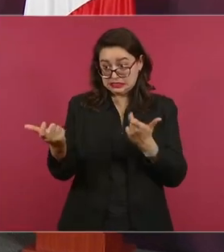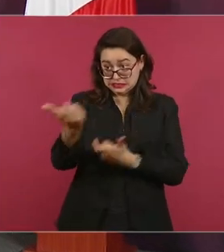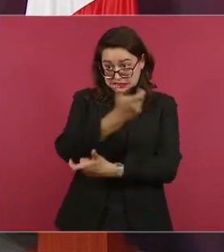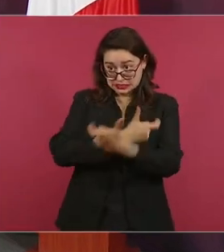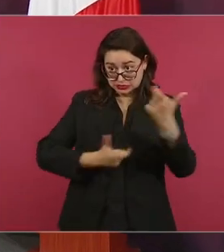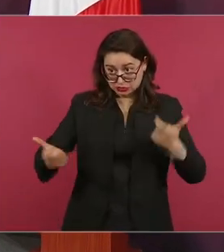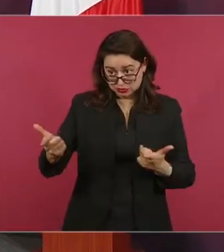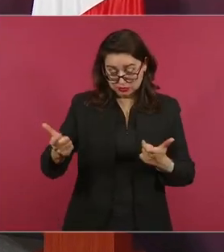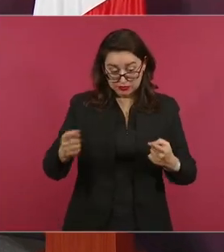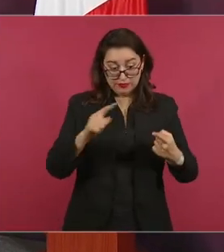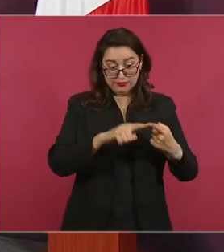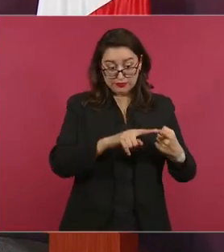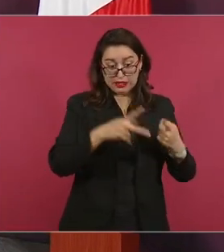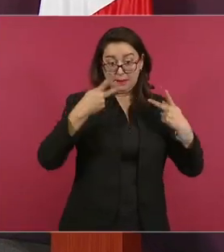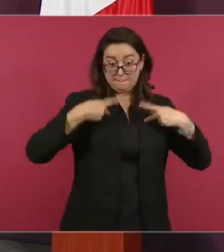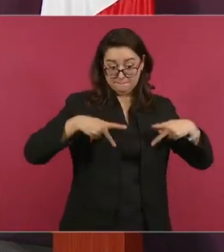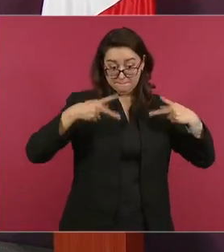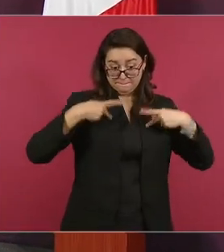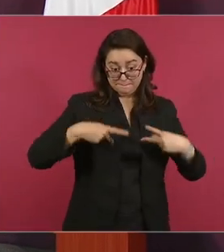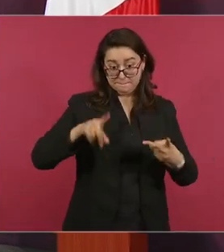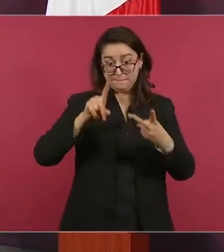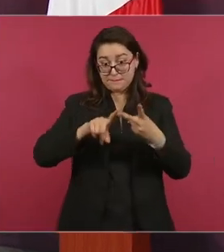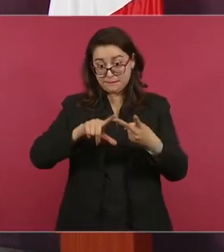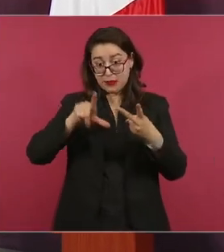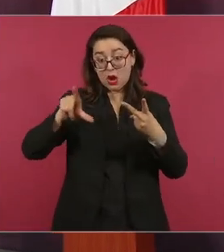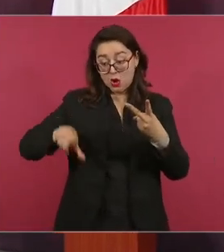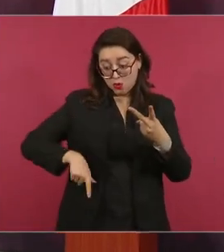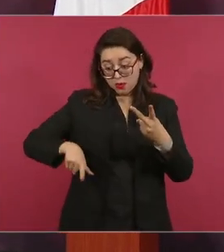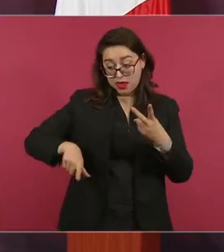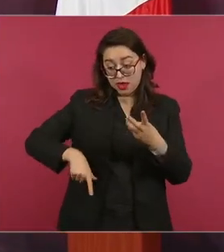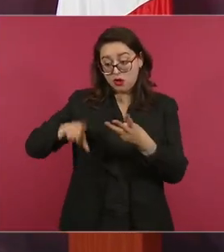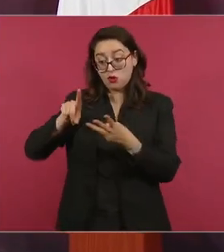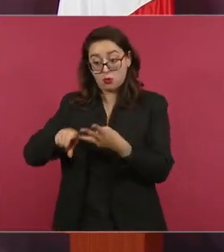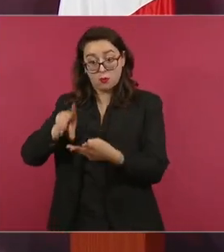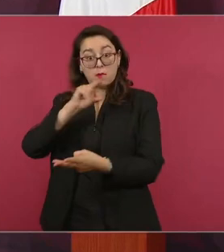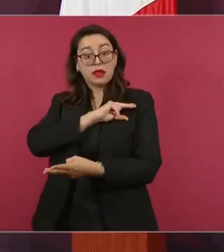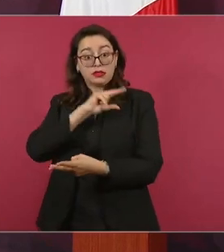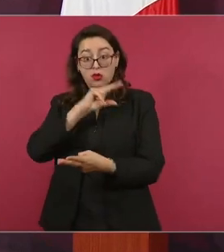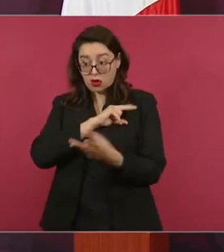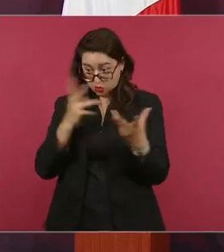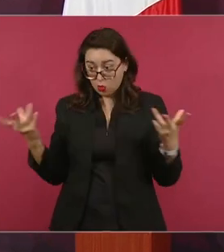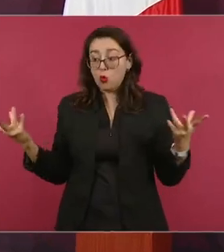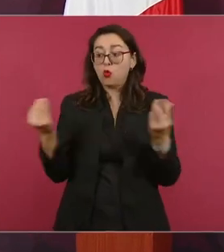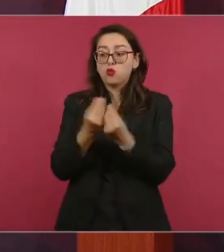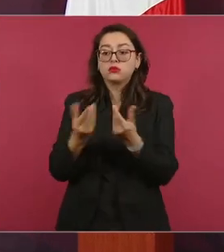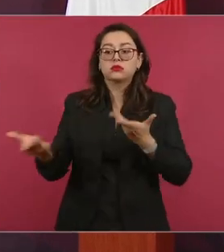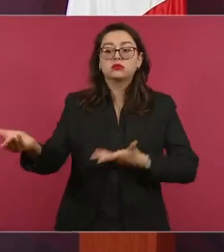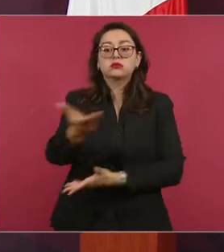social, el sector público y el sector privado,